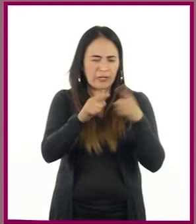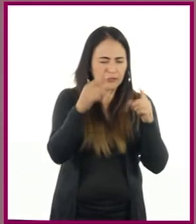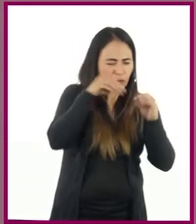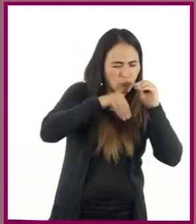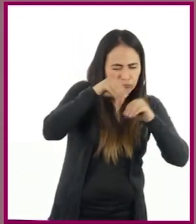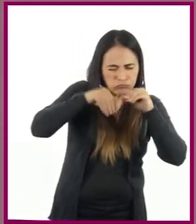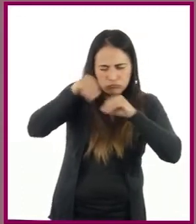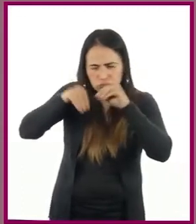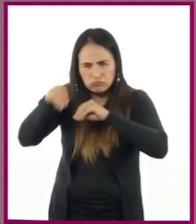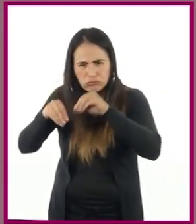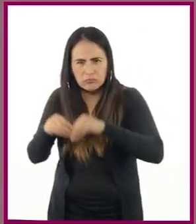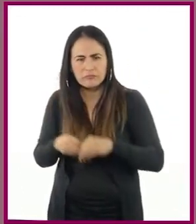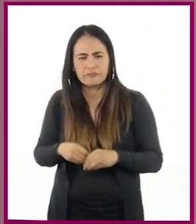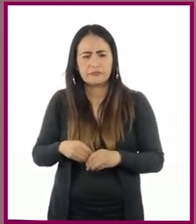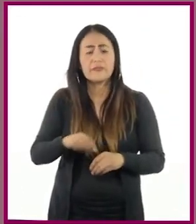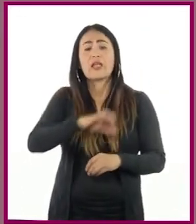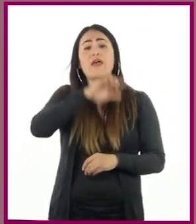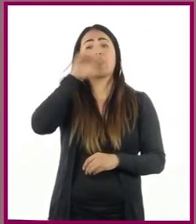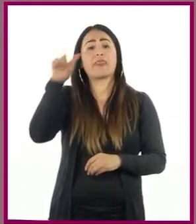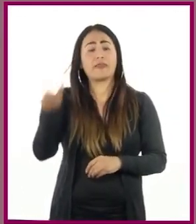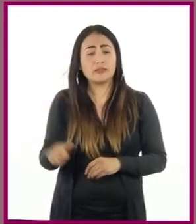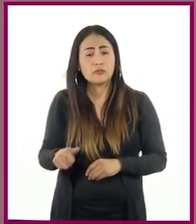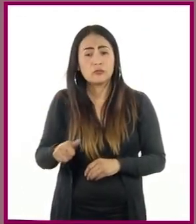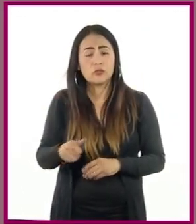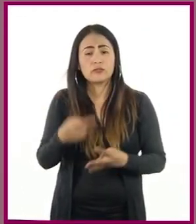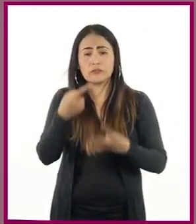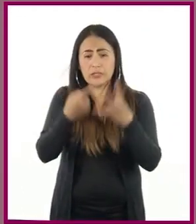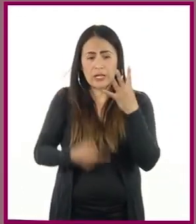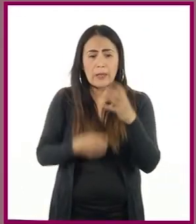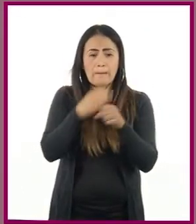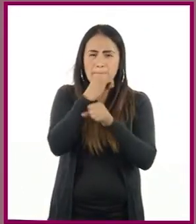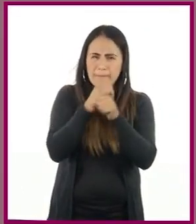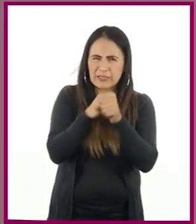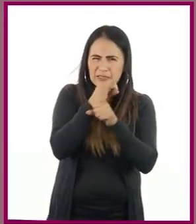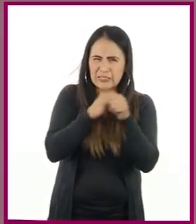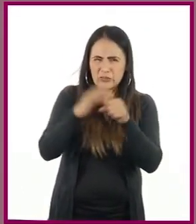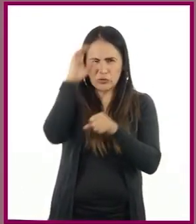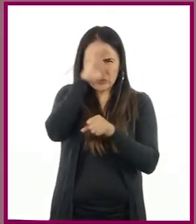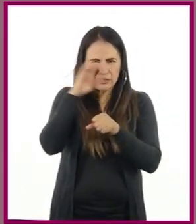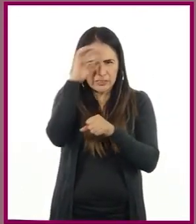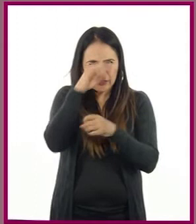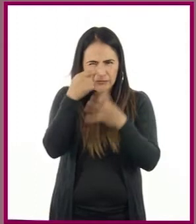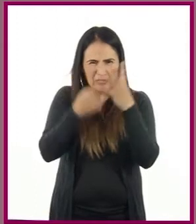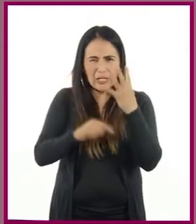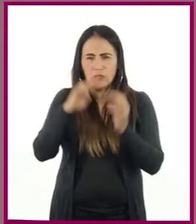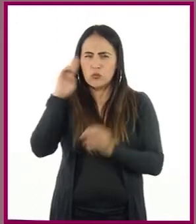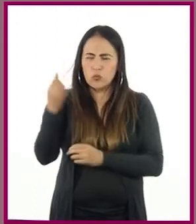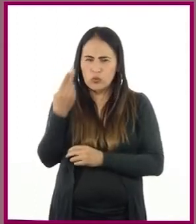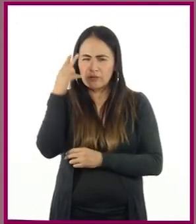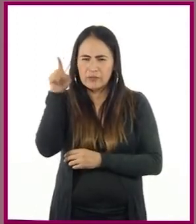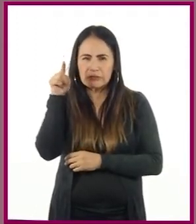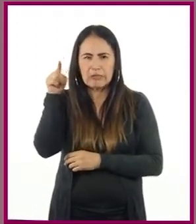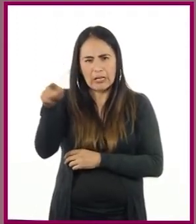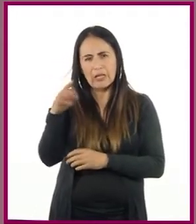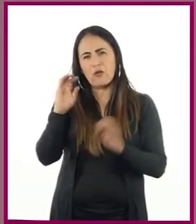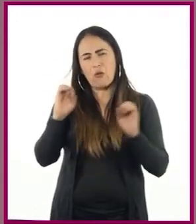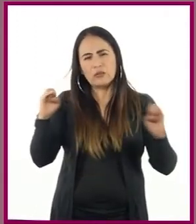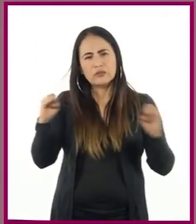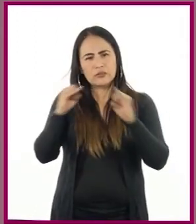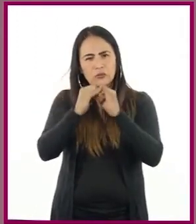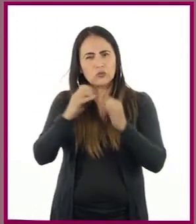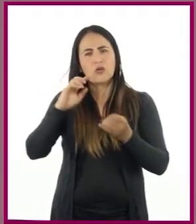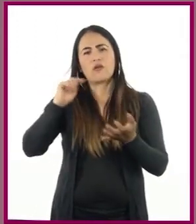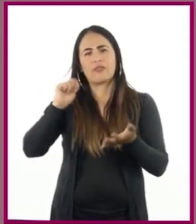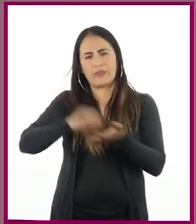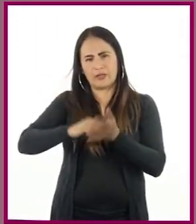A su vez, esto también derivó en que se consolidara la investigación científica en universidades e institutos tecnológicos, por